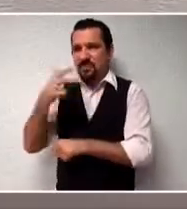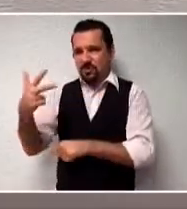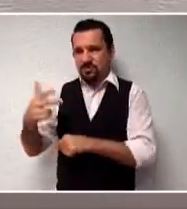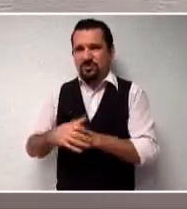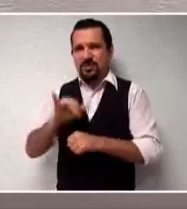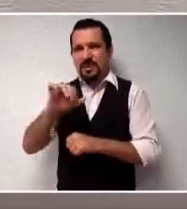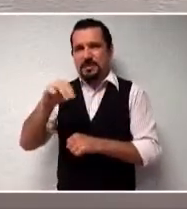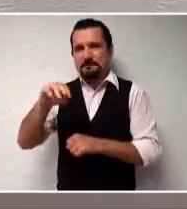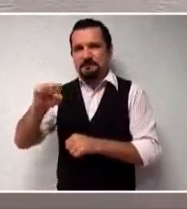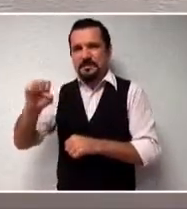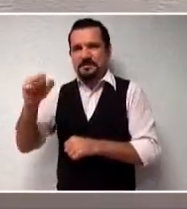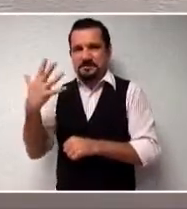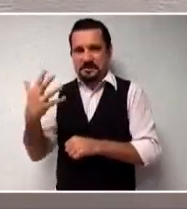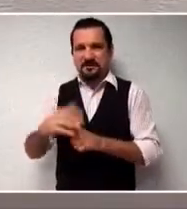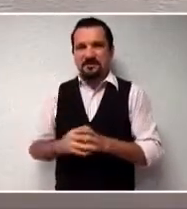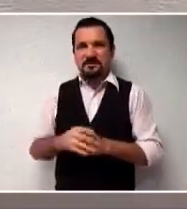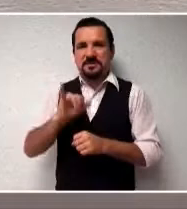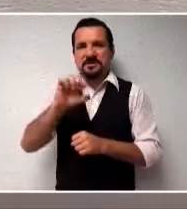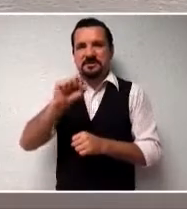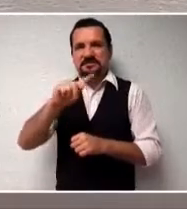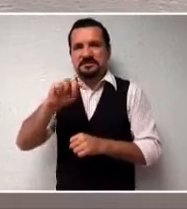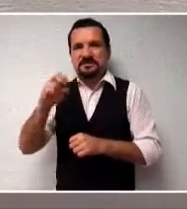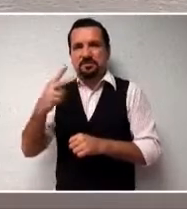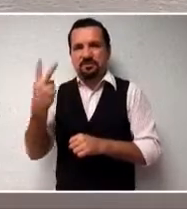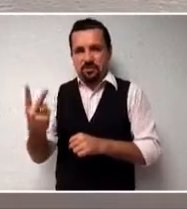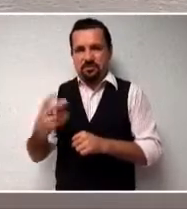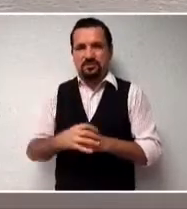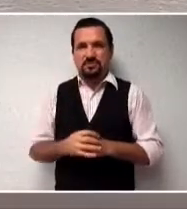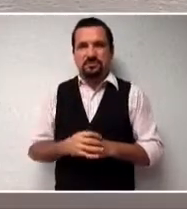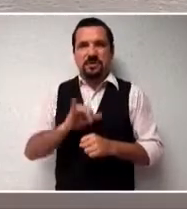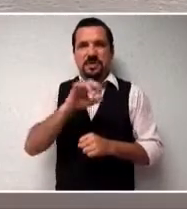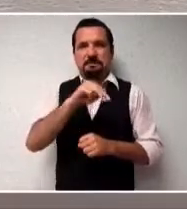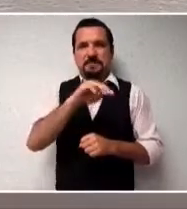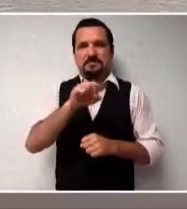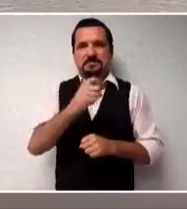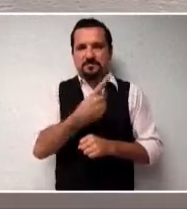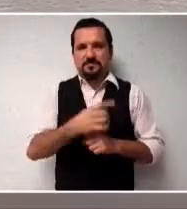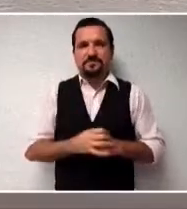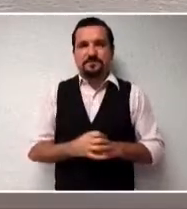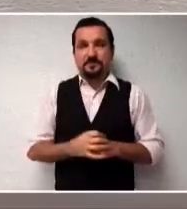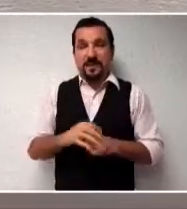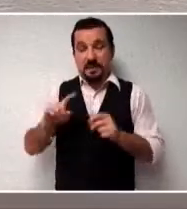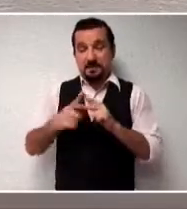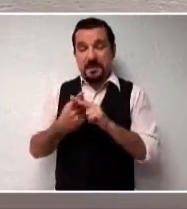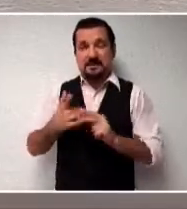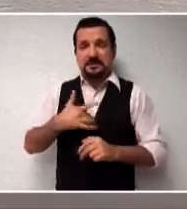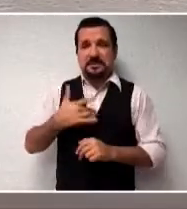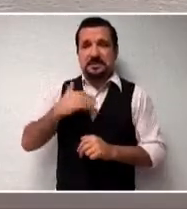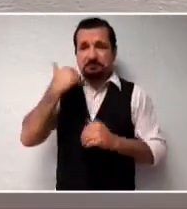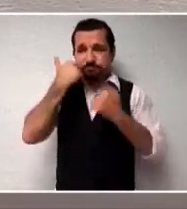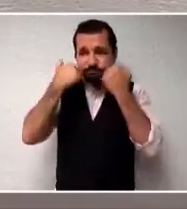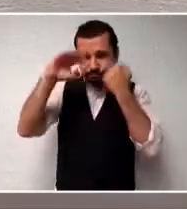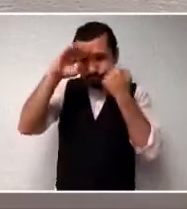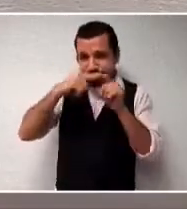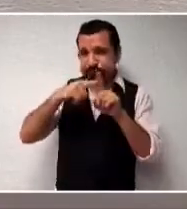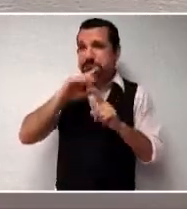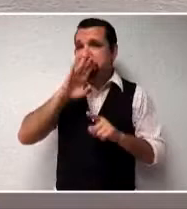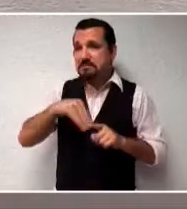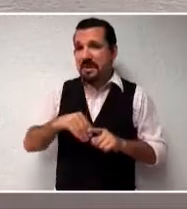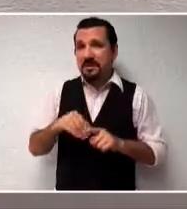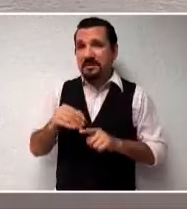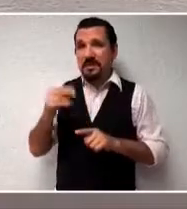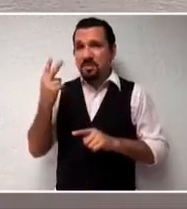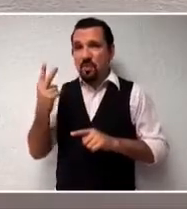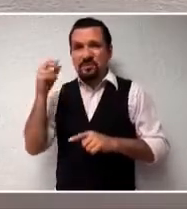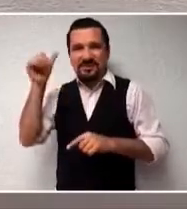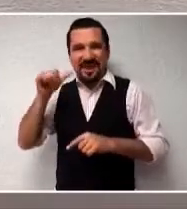y este dos iniciaron síntomas entre el 6 y el 21 de abril dos de estos se encuentran